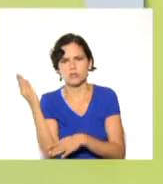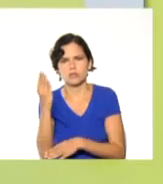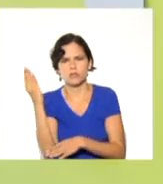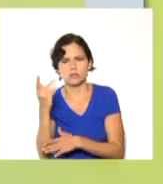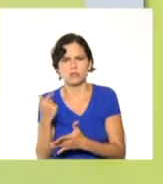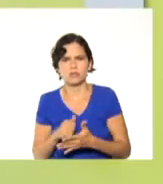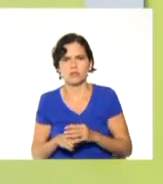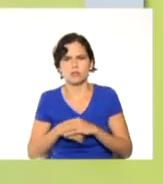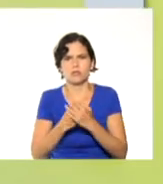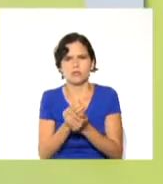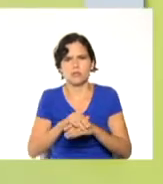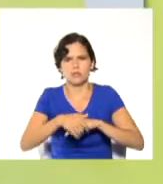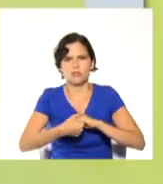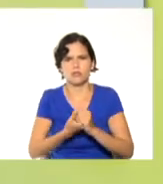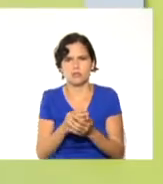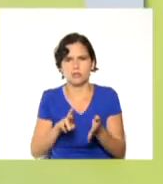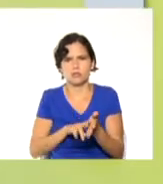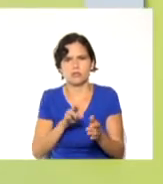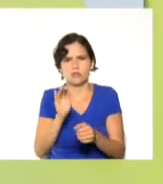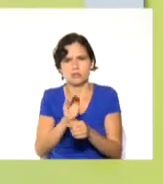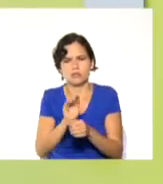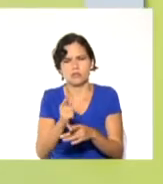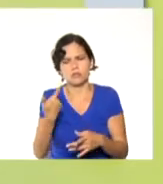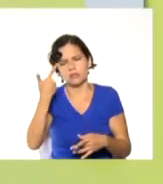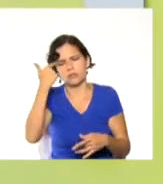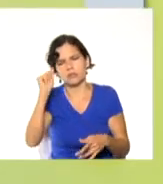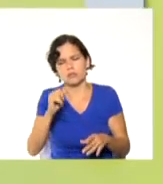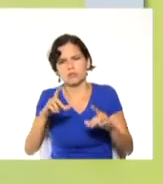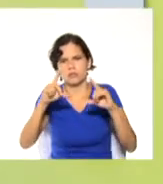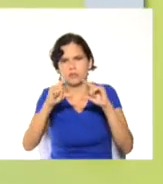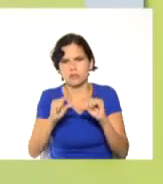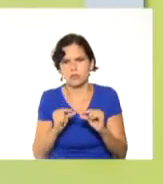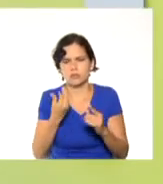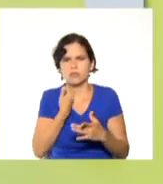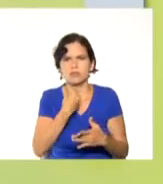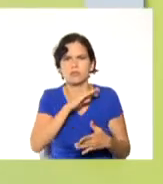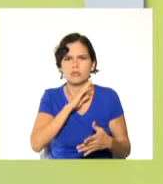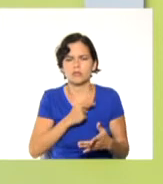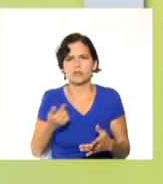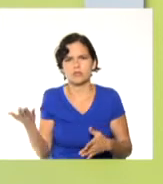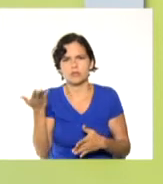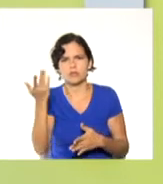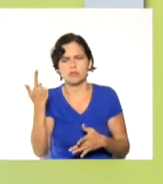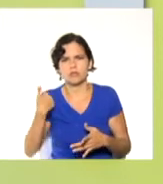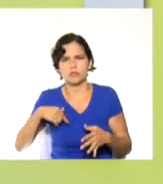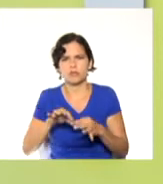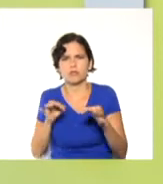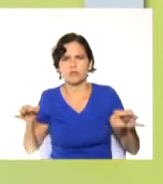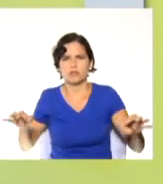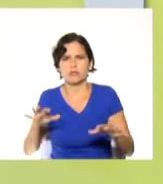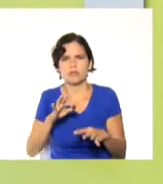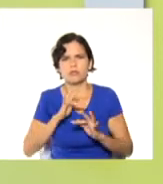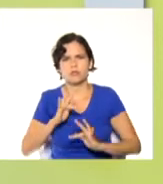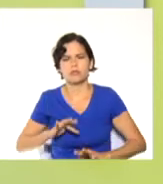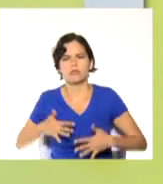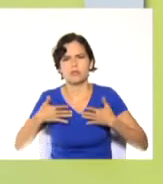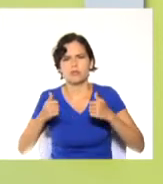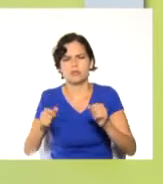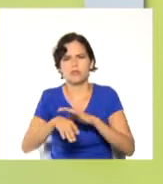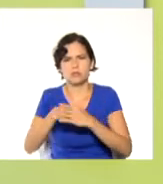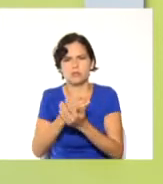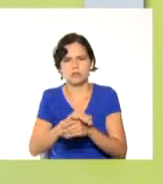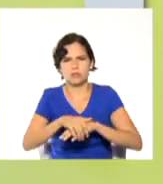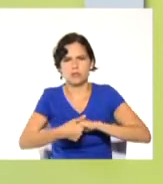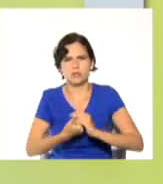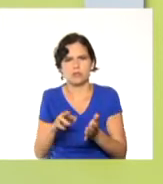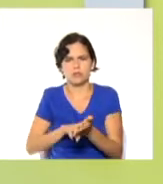de bioseguridad. Debemos seguir cuidándonos para reducir los contagios. Es importante que mantengamos el distanciamiento, que lavemos frecuentemente